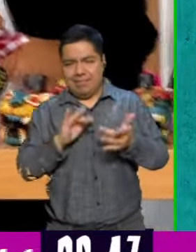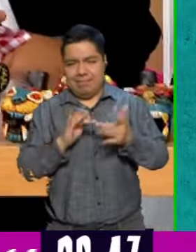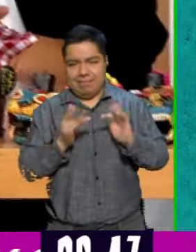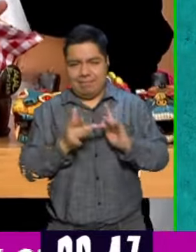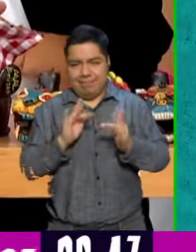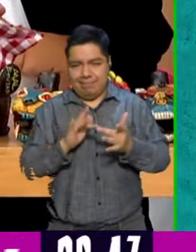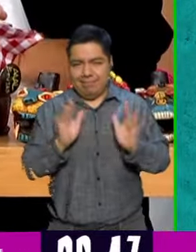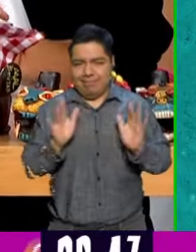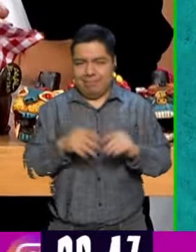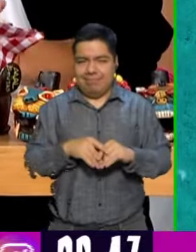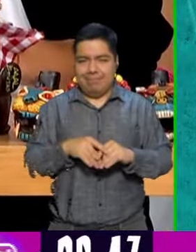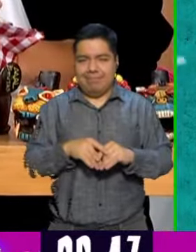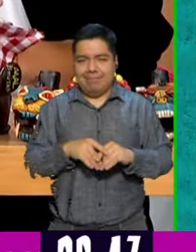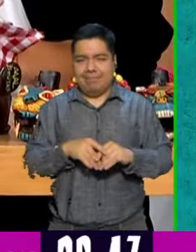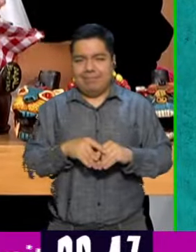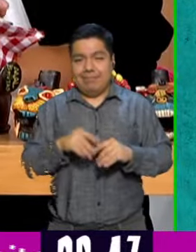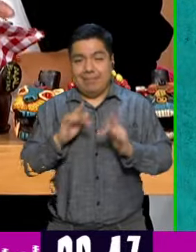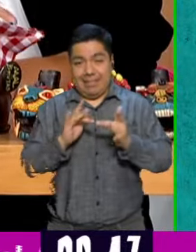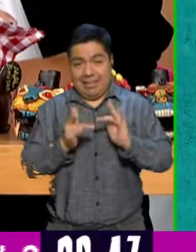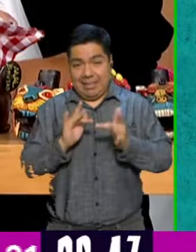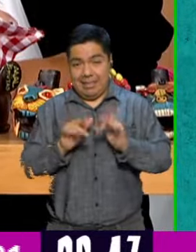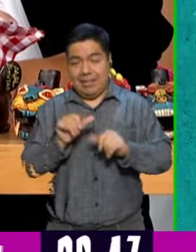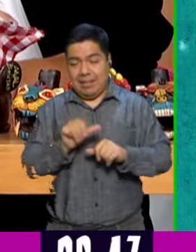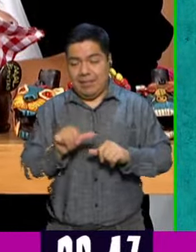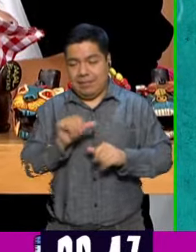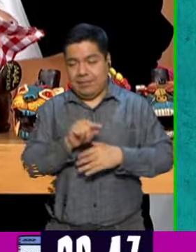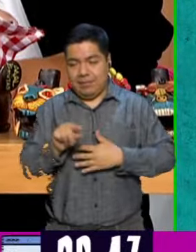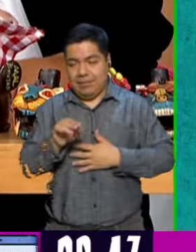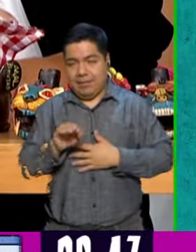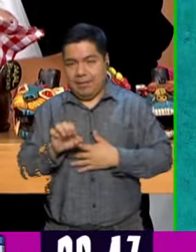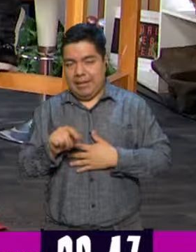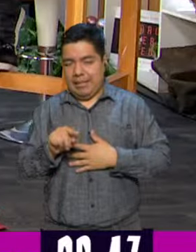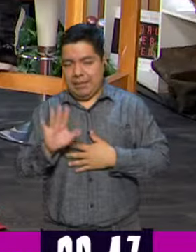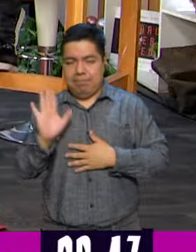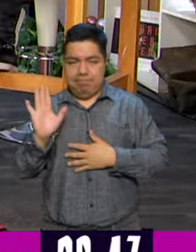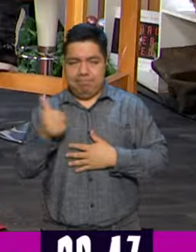Fer nos daría chance. Mis redes sociales, Bere-Nice. Ahí estamos. Gracias, Bere.